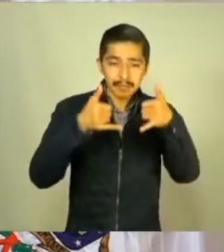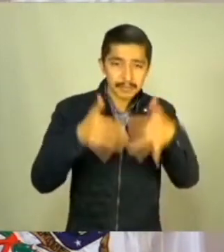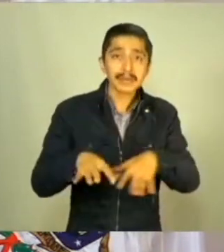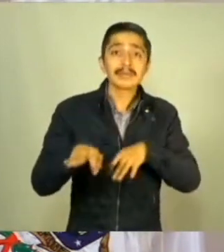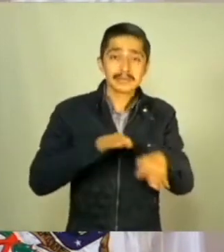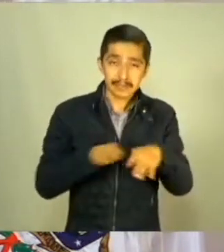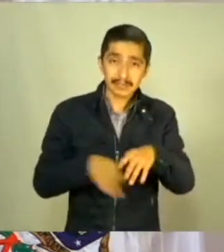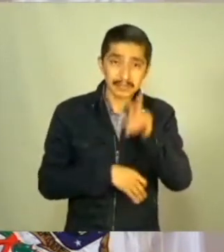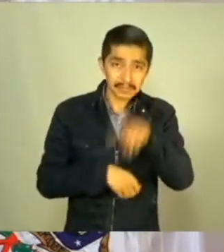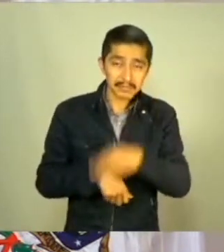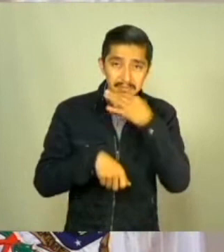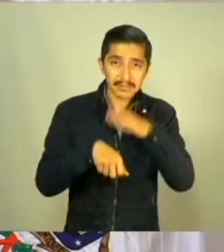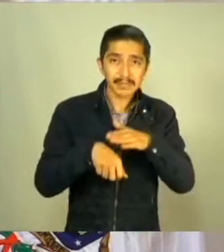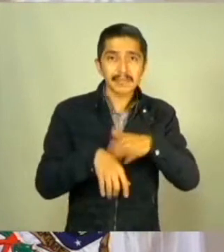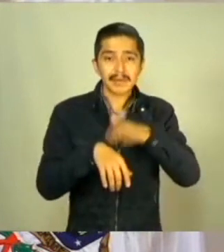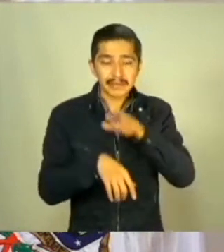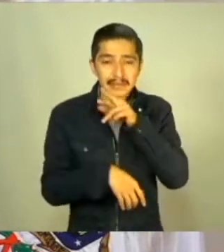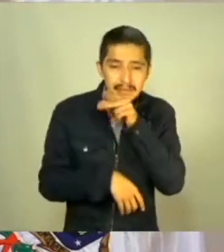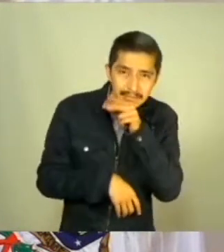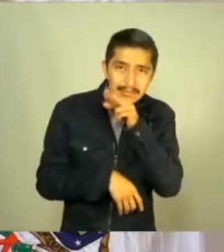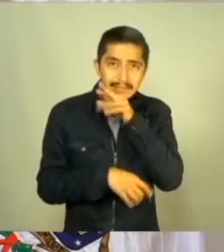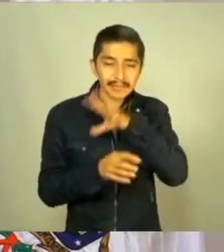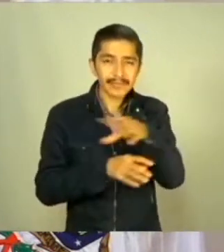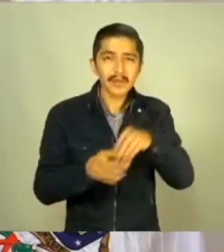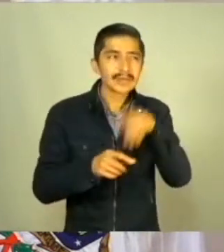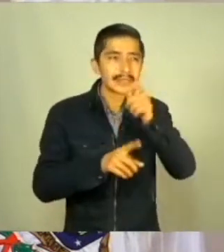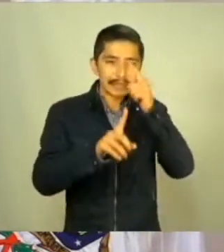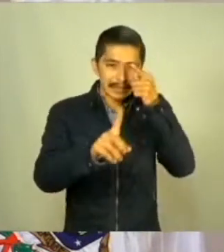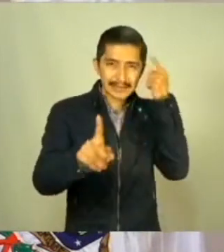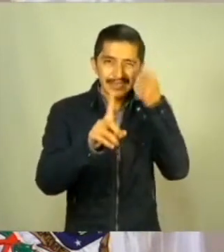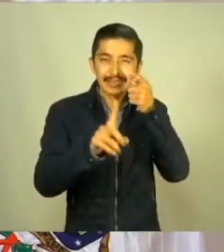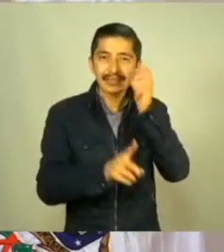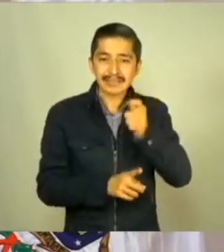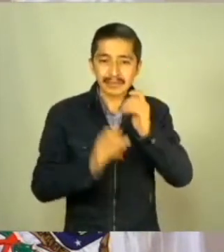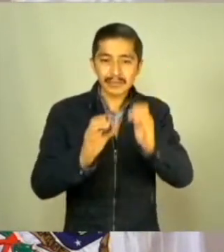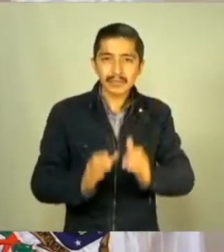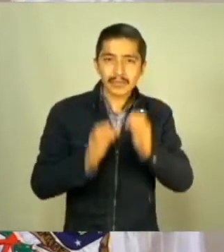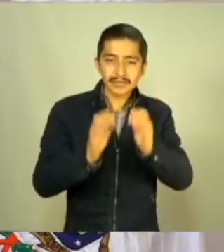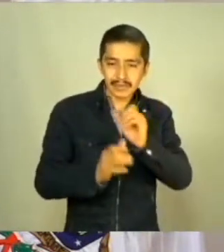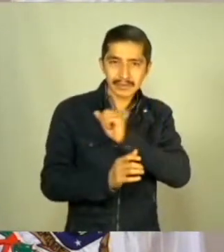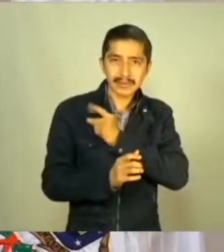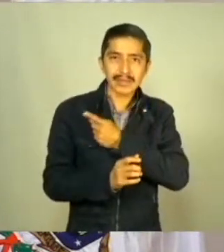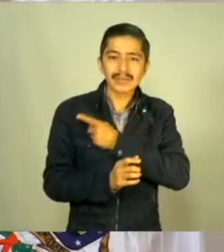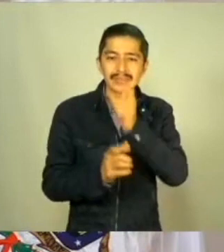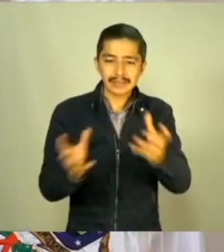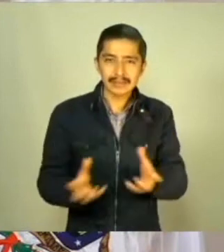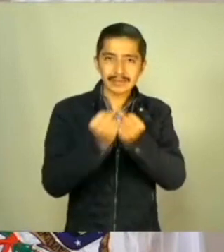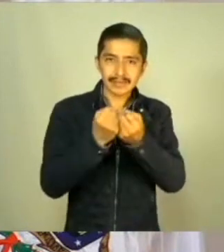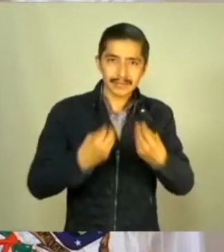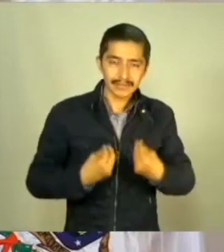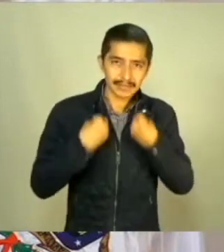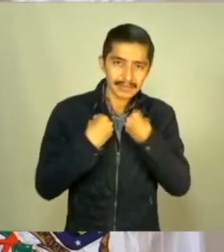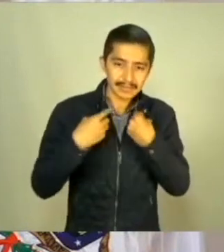muy estresantes todo con el propósito de cuidar la salud y poder salvar vidas